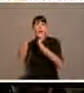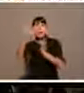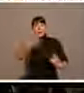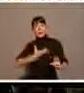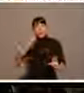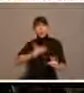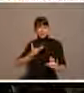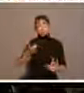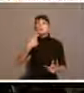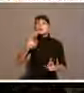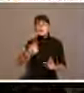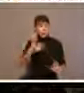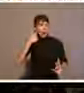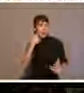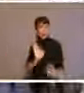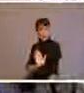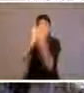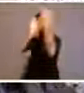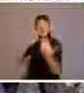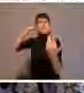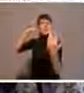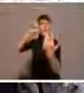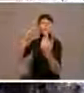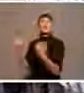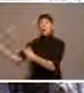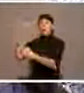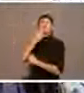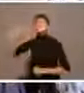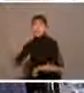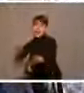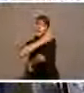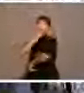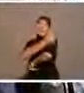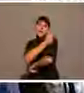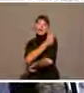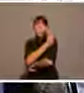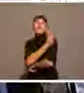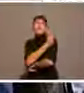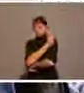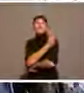niño preferido, plante cara a los paulinos con apoyo del cabildo.